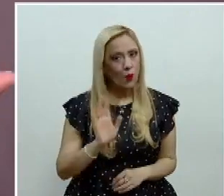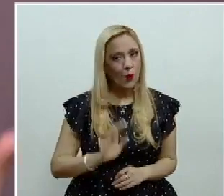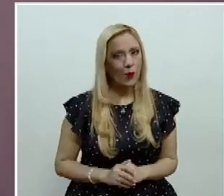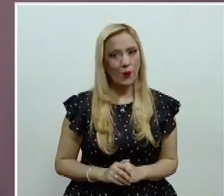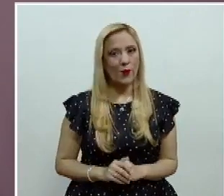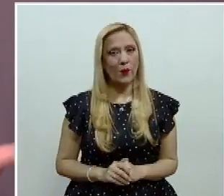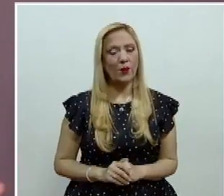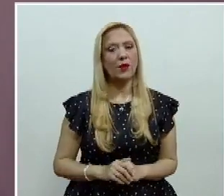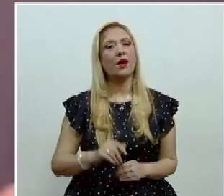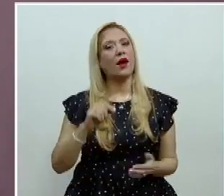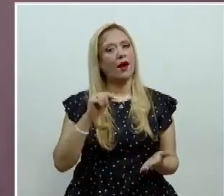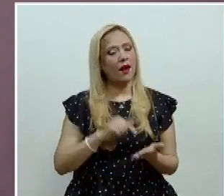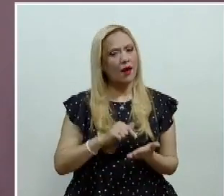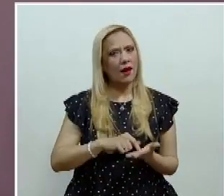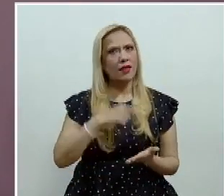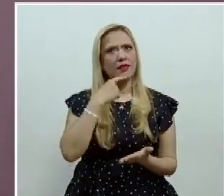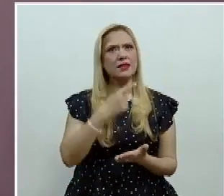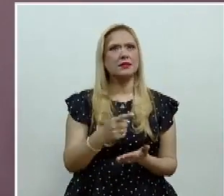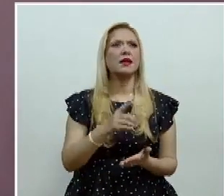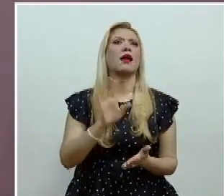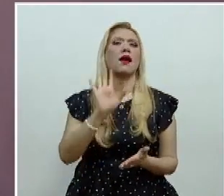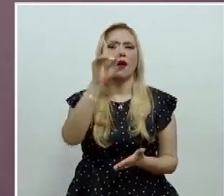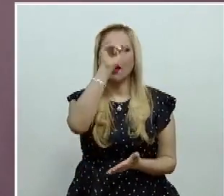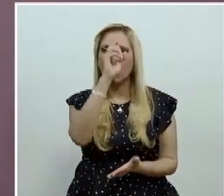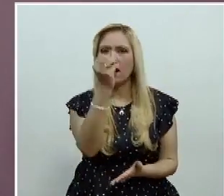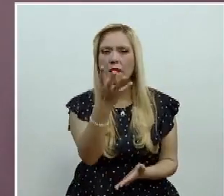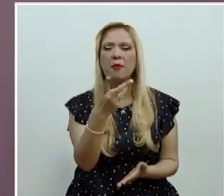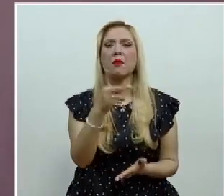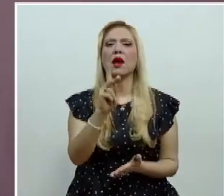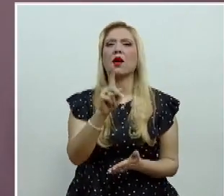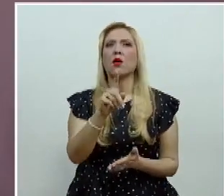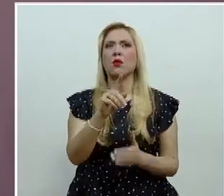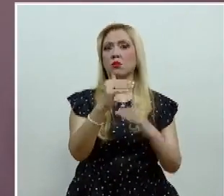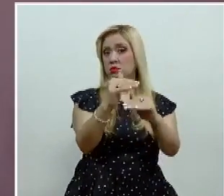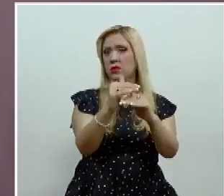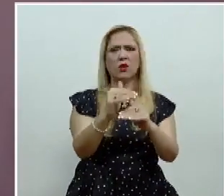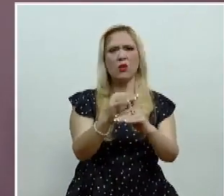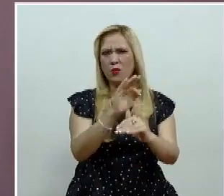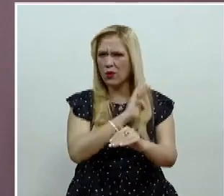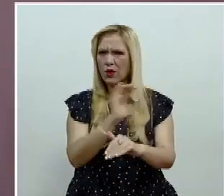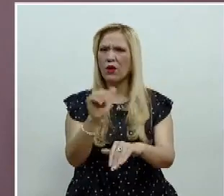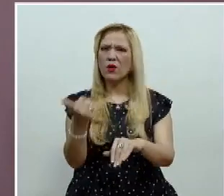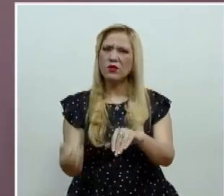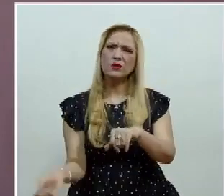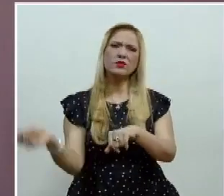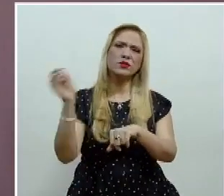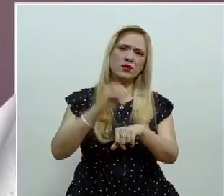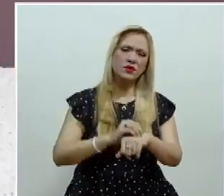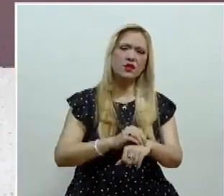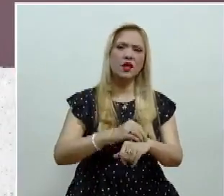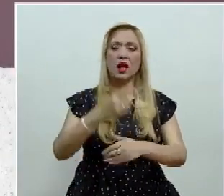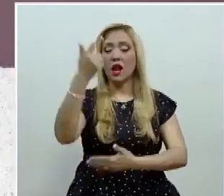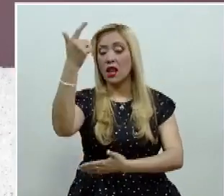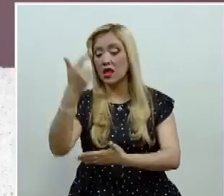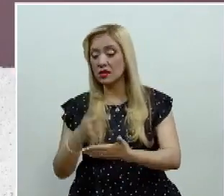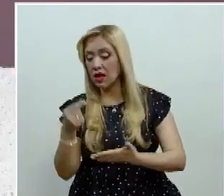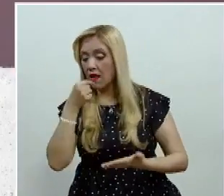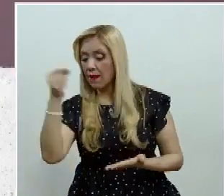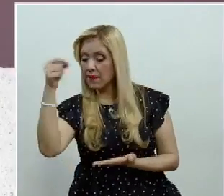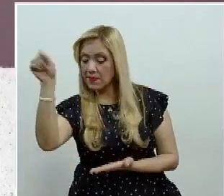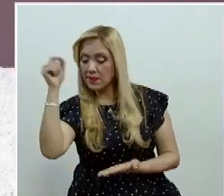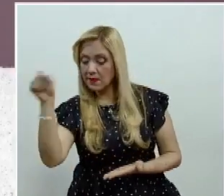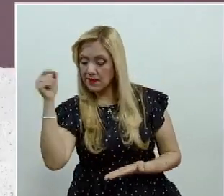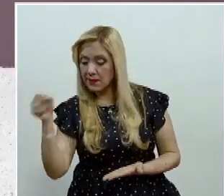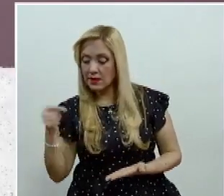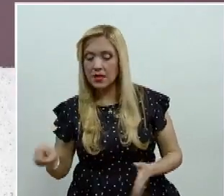es enunciativo más no limitativo. Y tenemos que saber cómo aplicar los protocolos. No es una lista que checas y ya cumplí y hasta